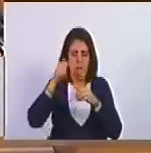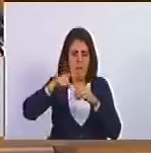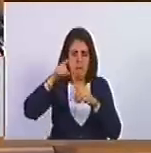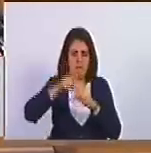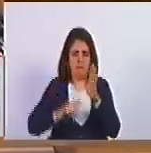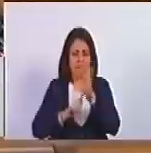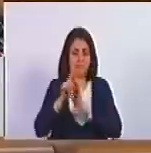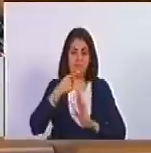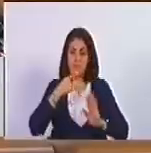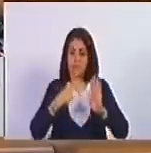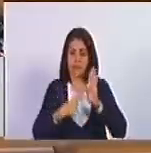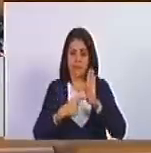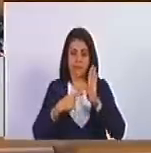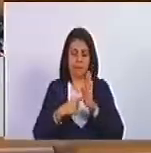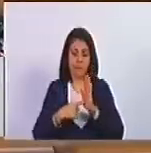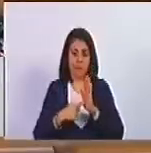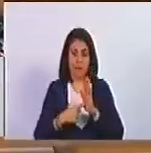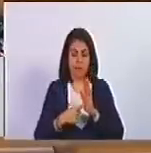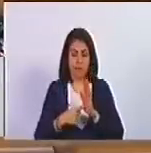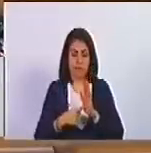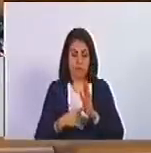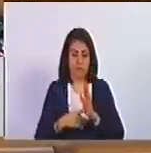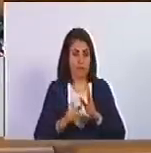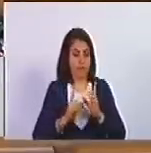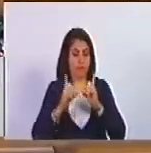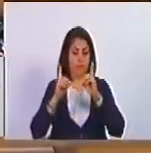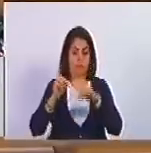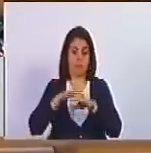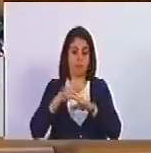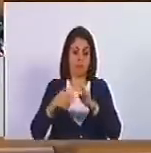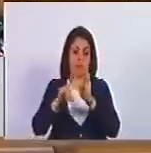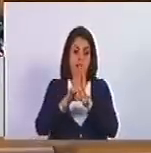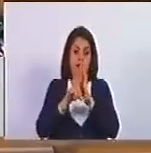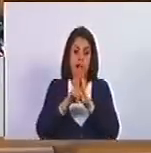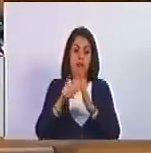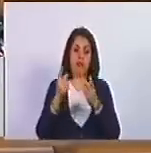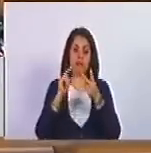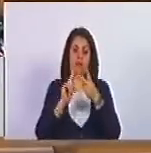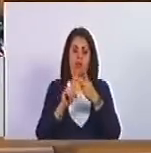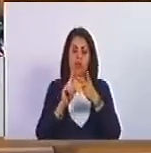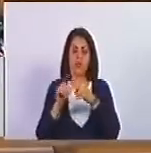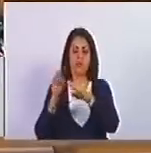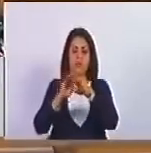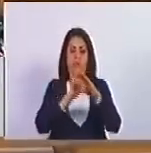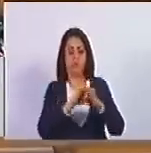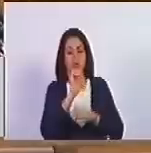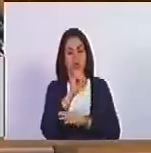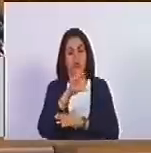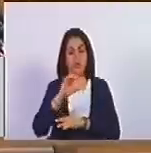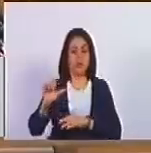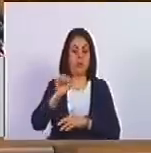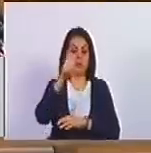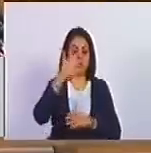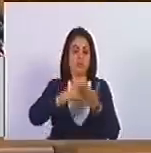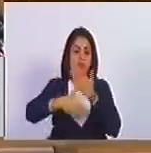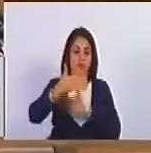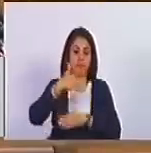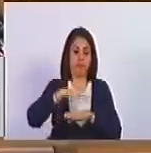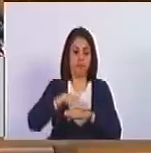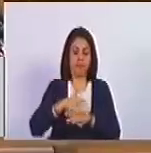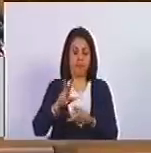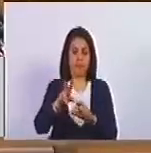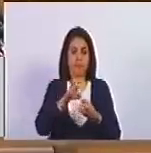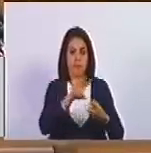para implementar las disposiciones de esta ley. 2. Convocar el Consejo Superior de Armonización